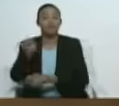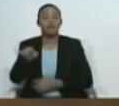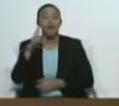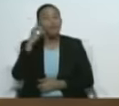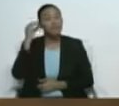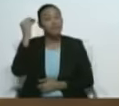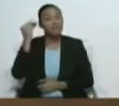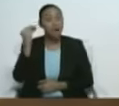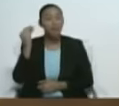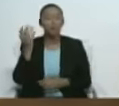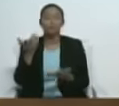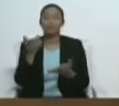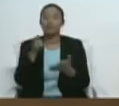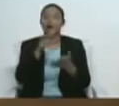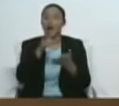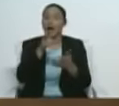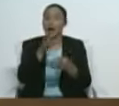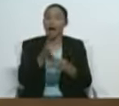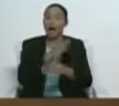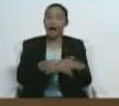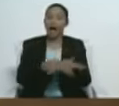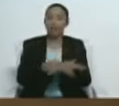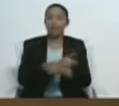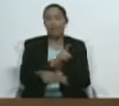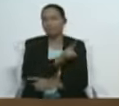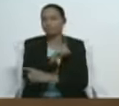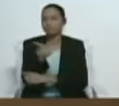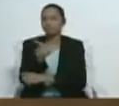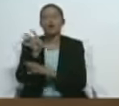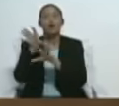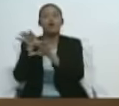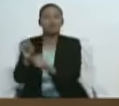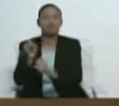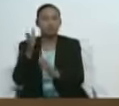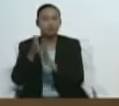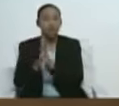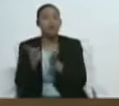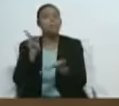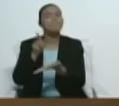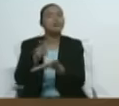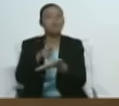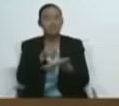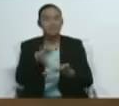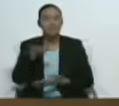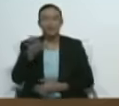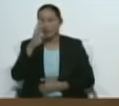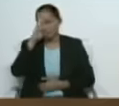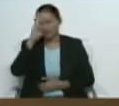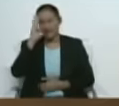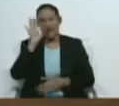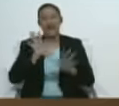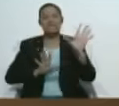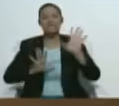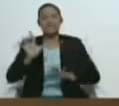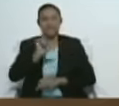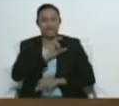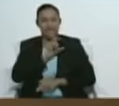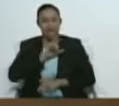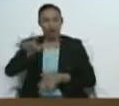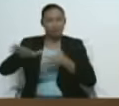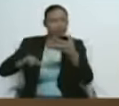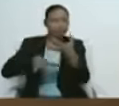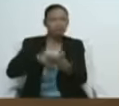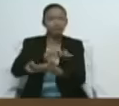aprensión por su participación en acciones violentas realizadas en la ciudad de barina el pasado 15 de enero en la que resultaron